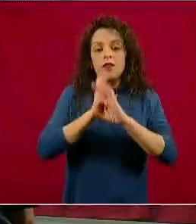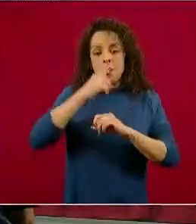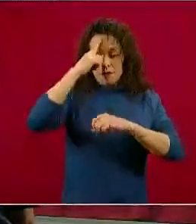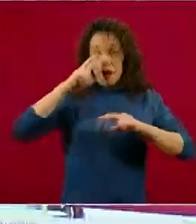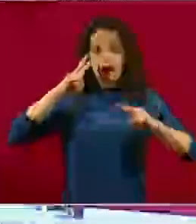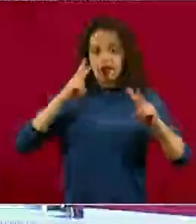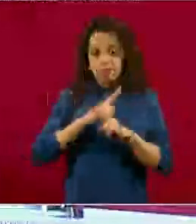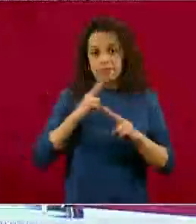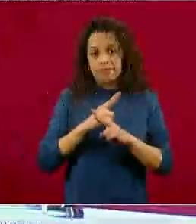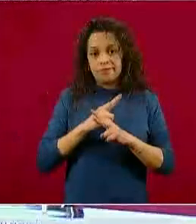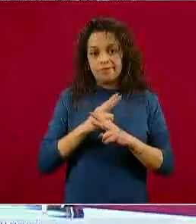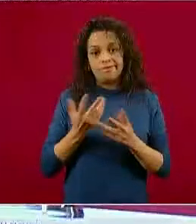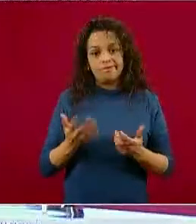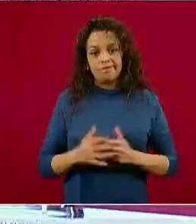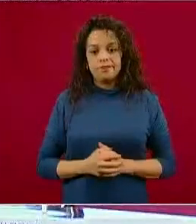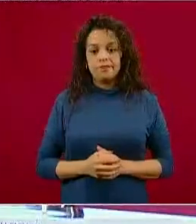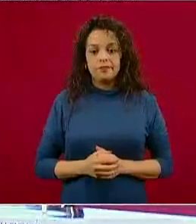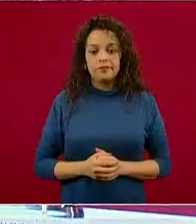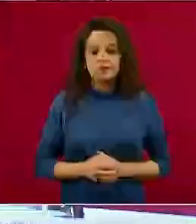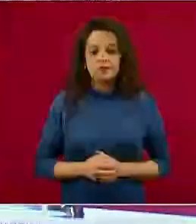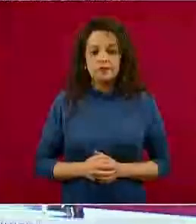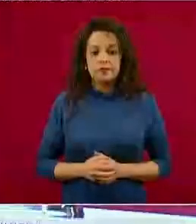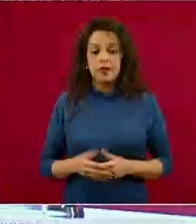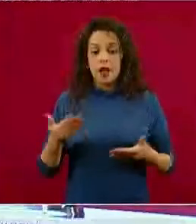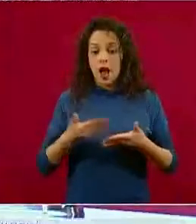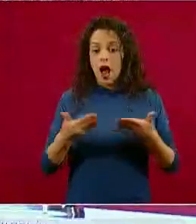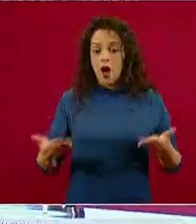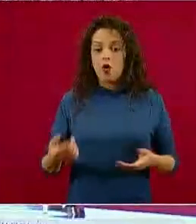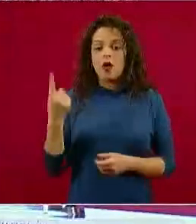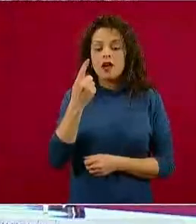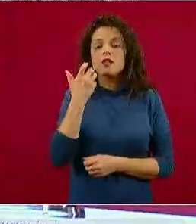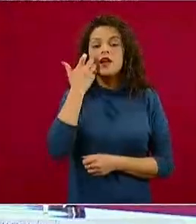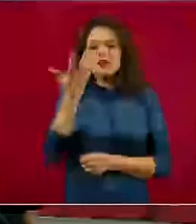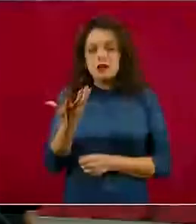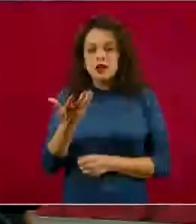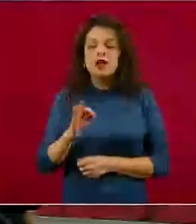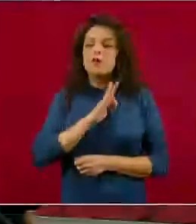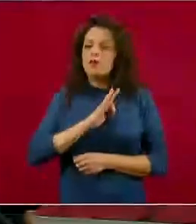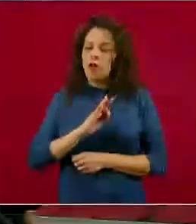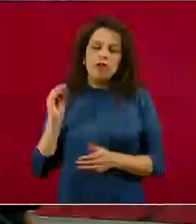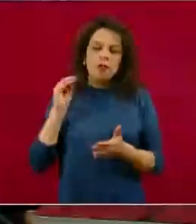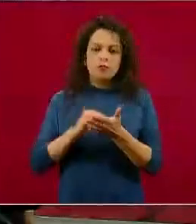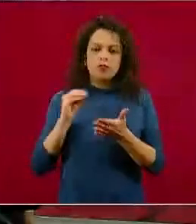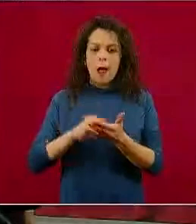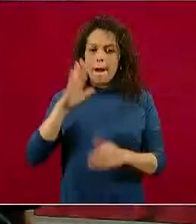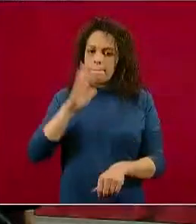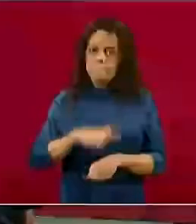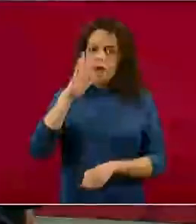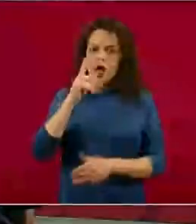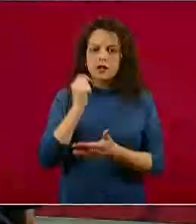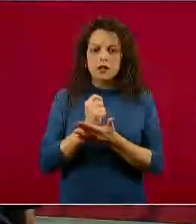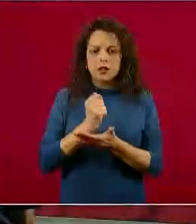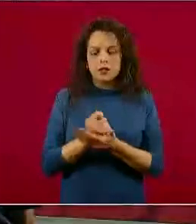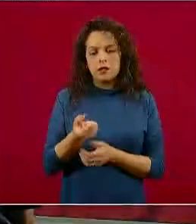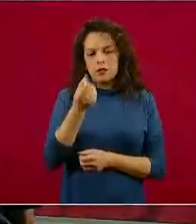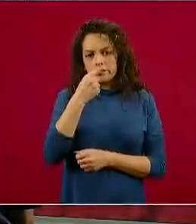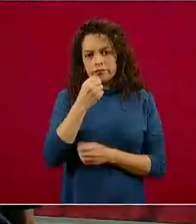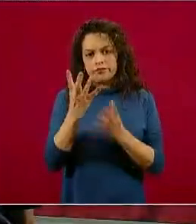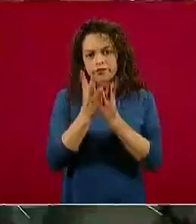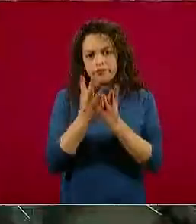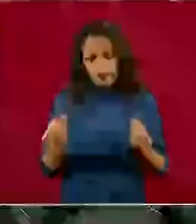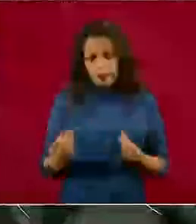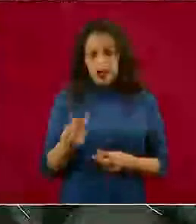Y al día de hoy se busca que en la plataforma global se incluyan otros tratamientos y se sigue buscando la posibilidad de tener